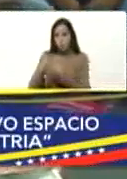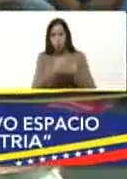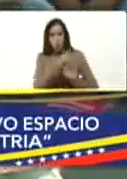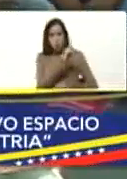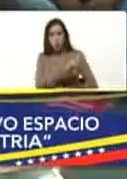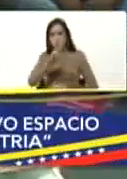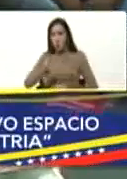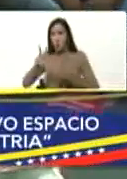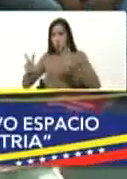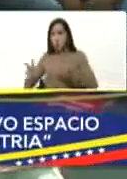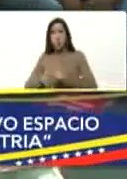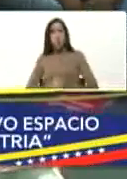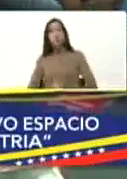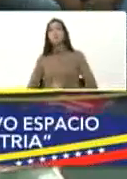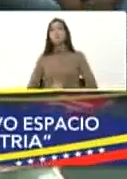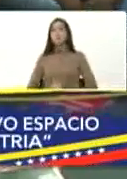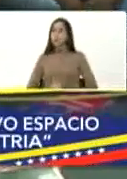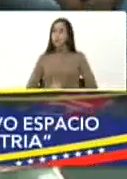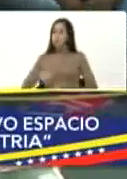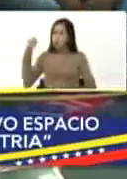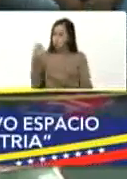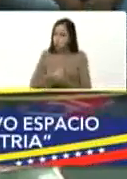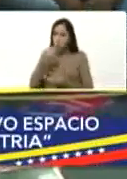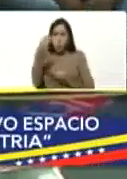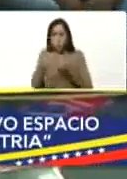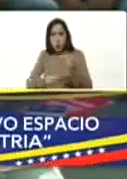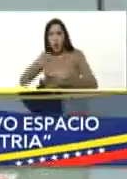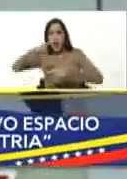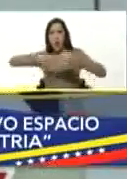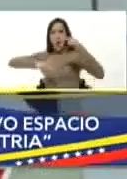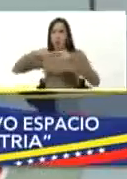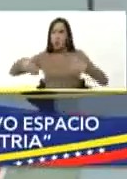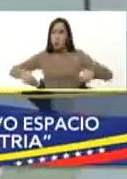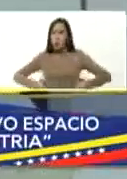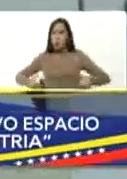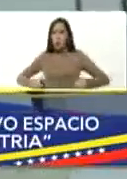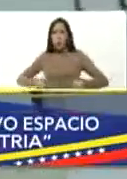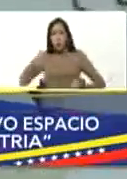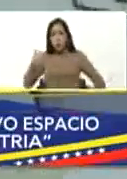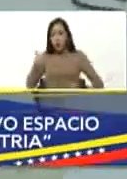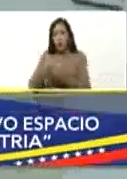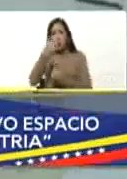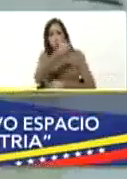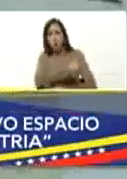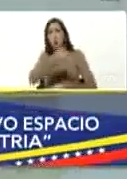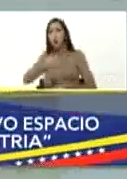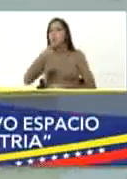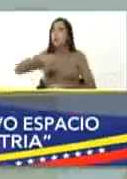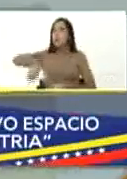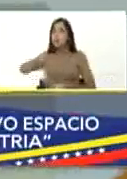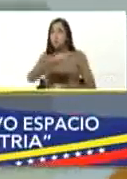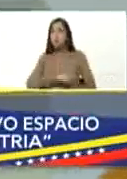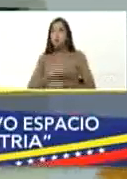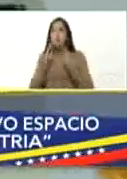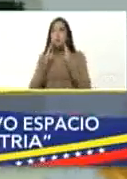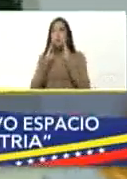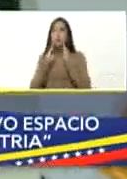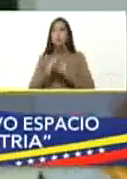viviendas, producto de una lucha y la construcción, en la colaboración de cada uno de los